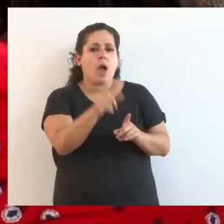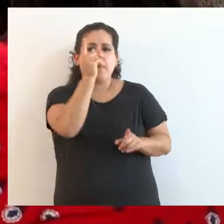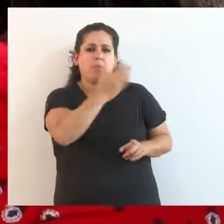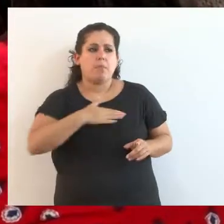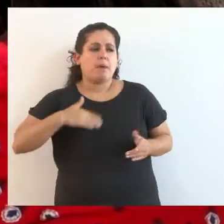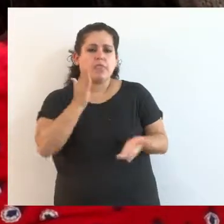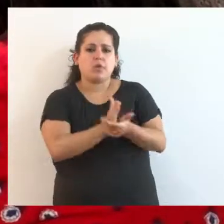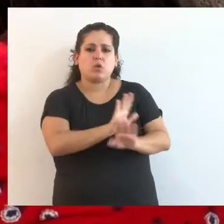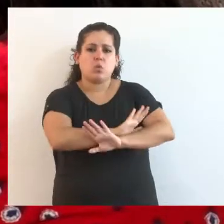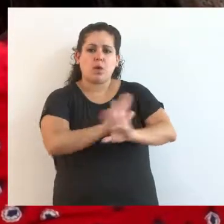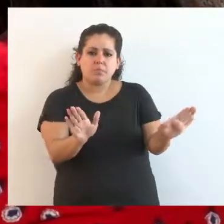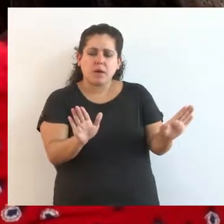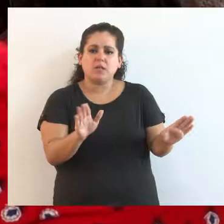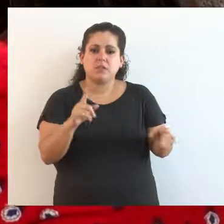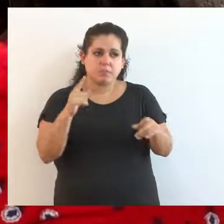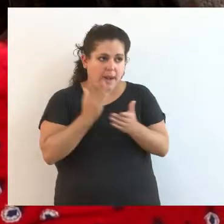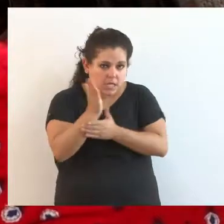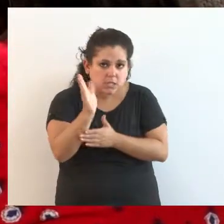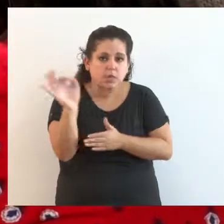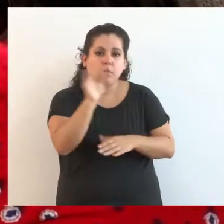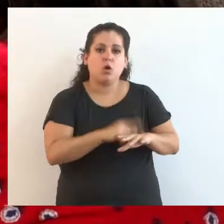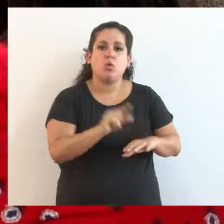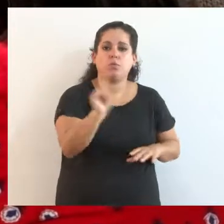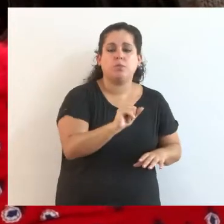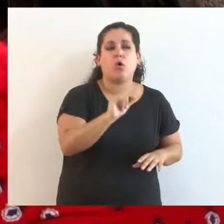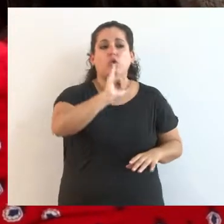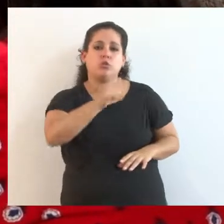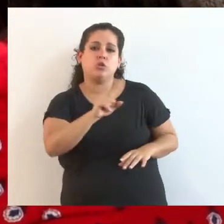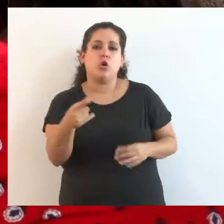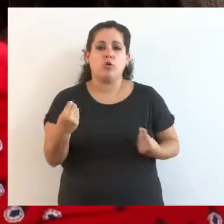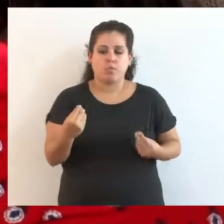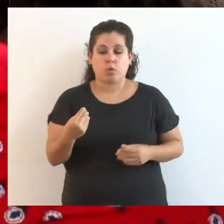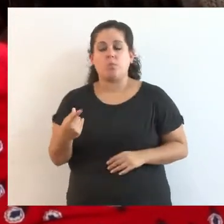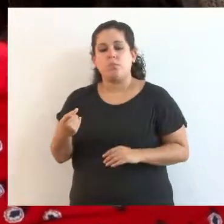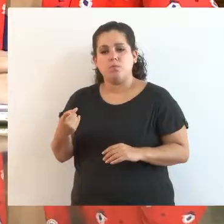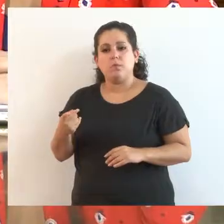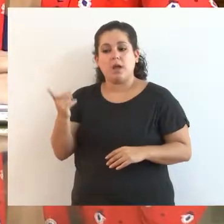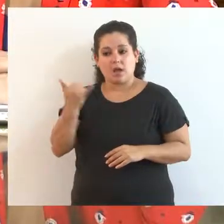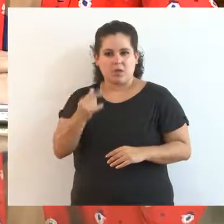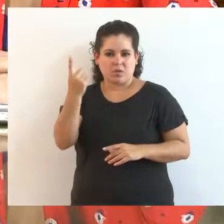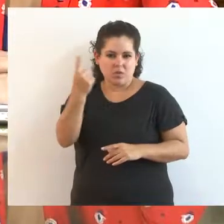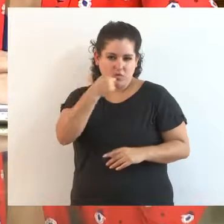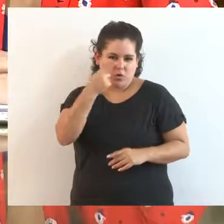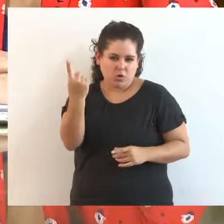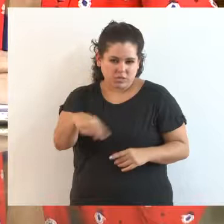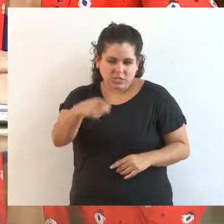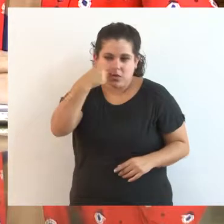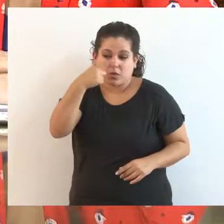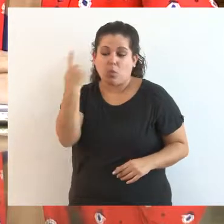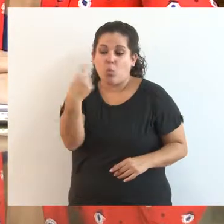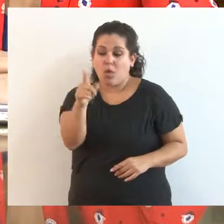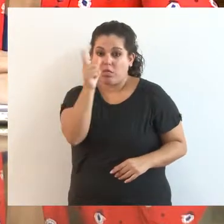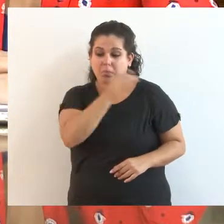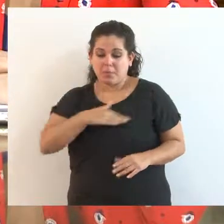patria potestad es circunstancial o es perpetua? ¿O en qué caso sí o en qué caso no? Bueno, ahí hay una cosa interesante.